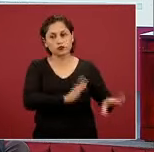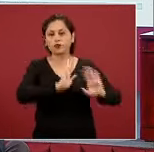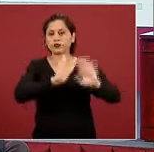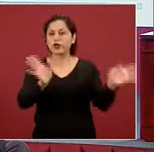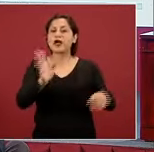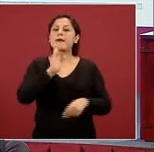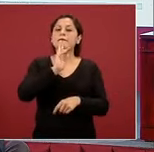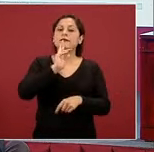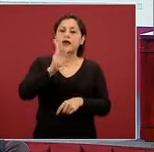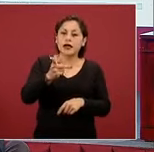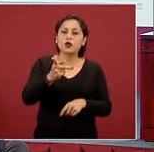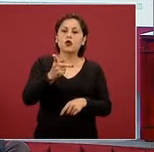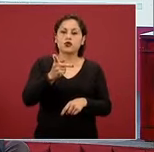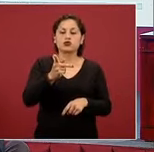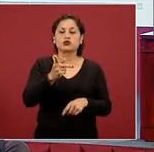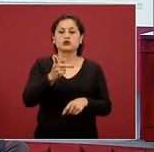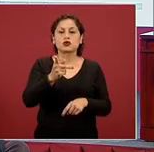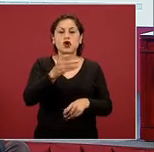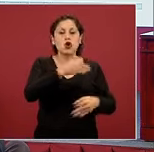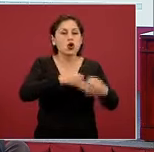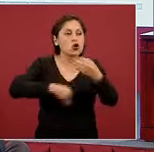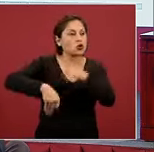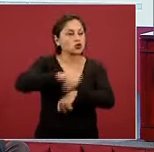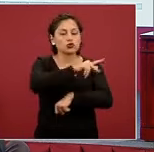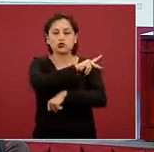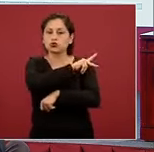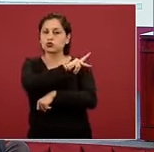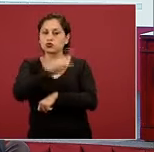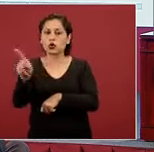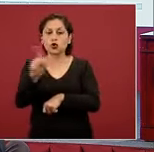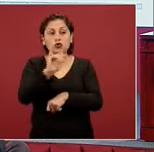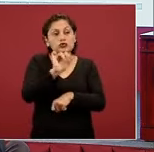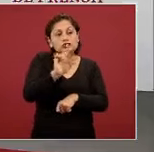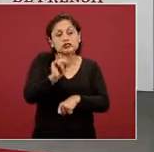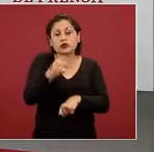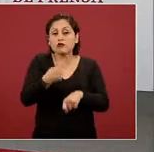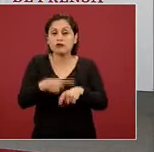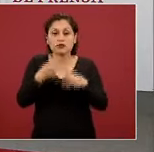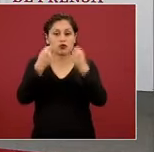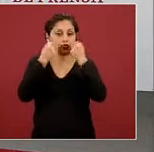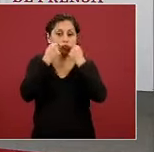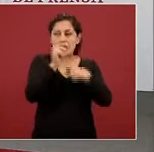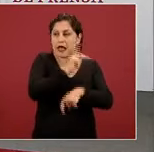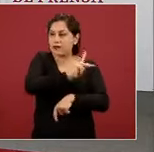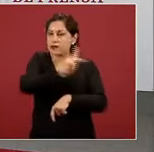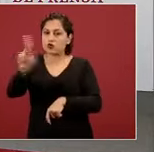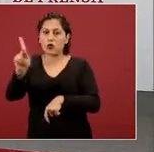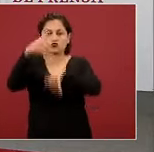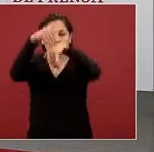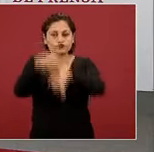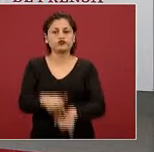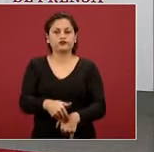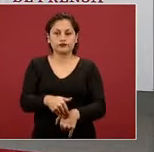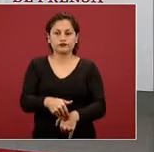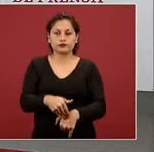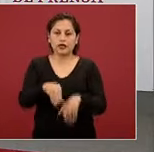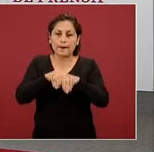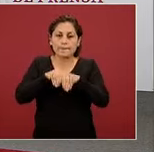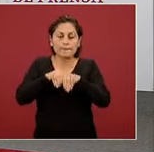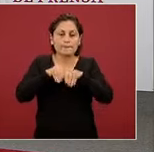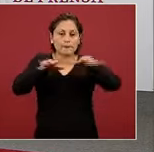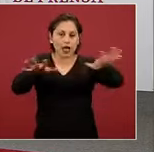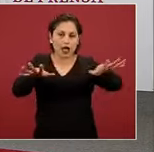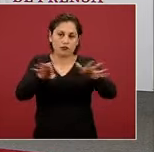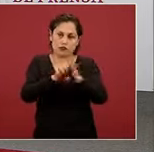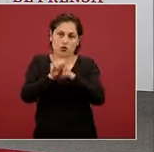la Jornada Nacional de Sana Distancia. Es mucho más efectiva porque permite que masivamente, en el caso